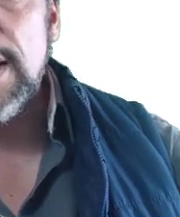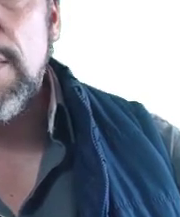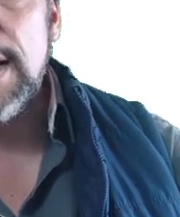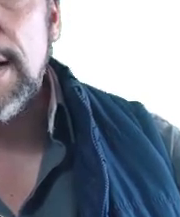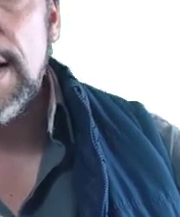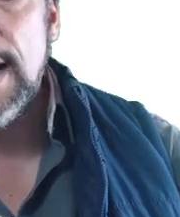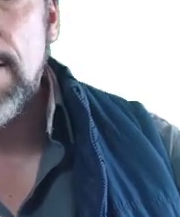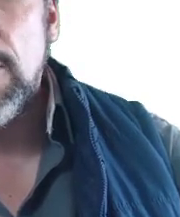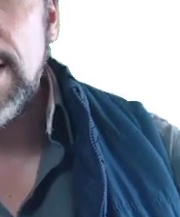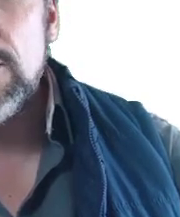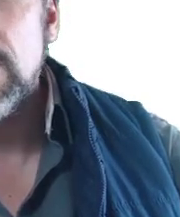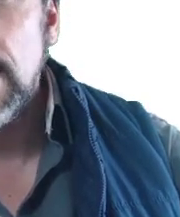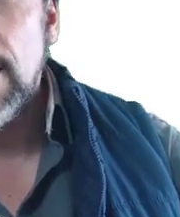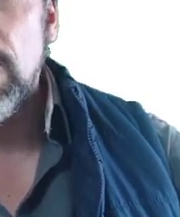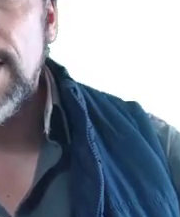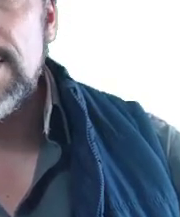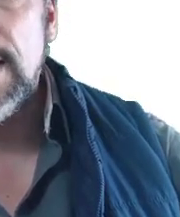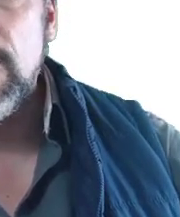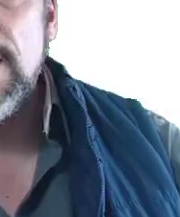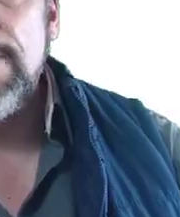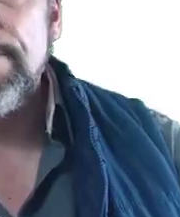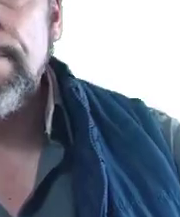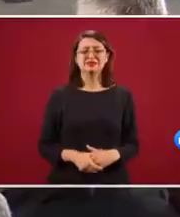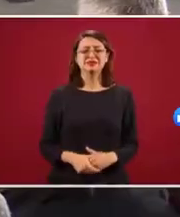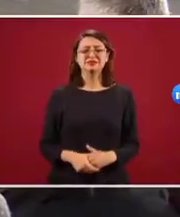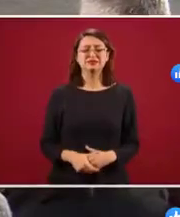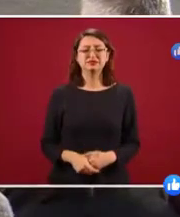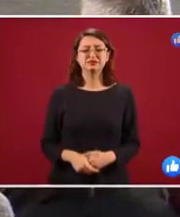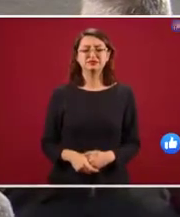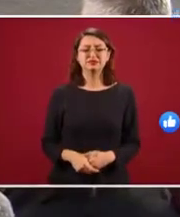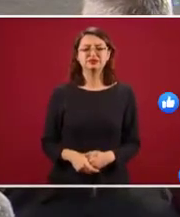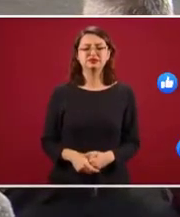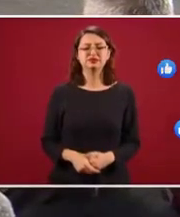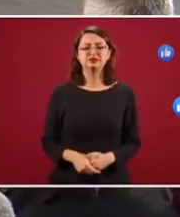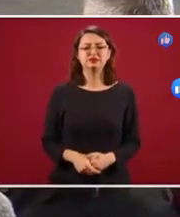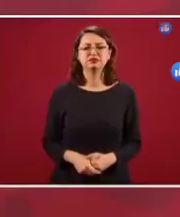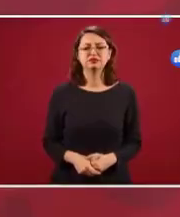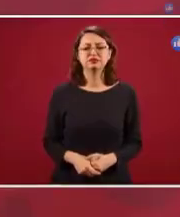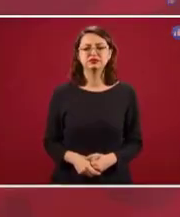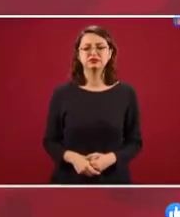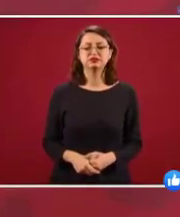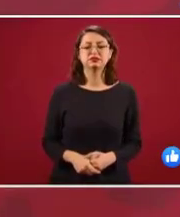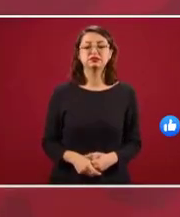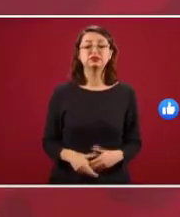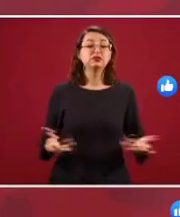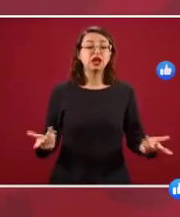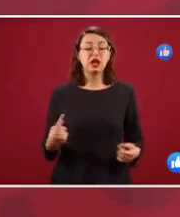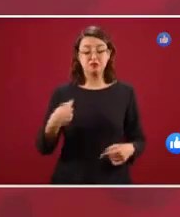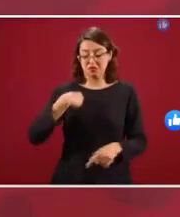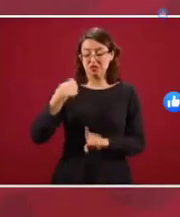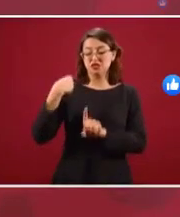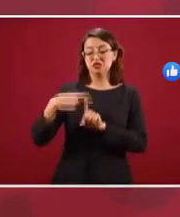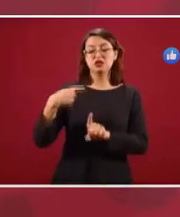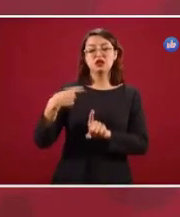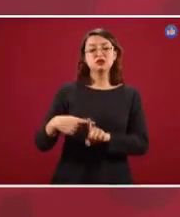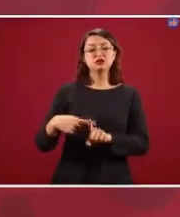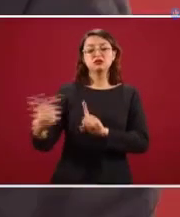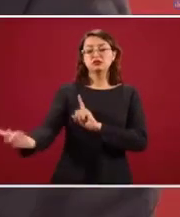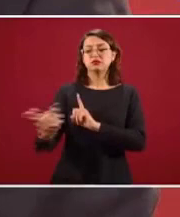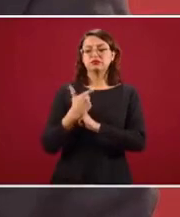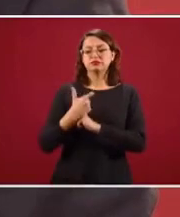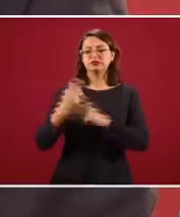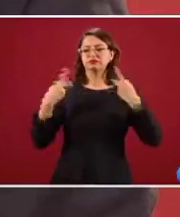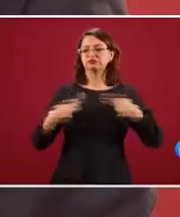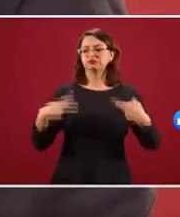de lo sucedido allí en ayala morelos en la conferencia de hoy la gente me cuida lo de ayer